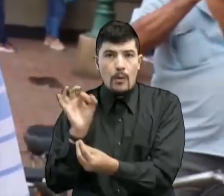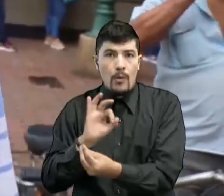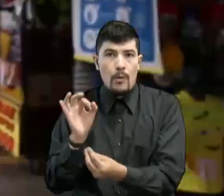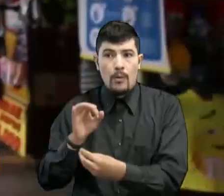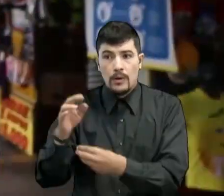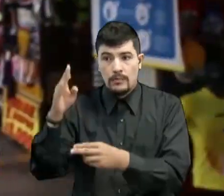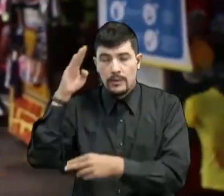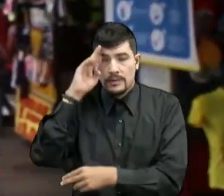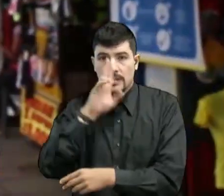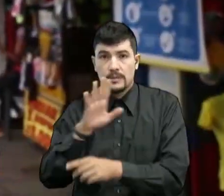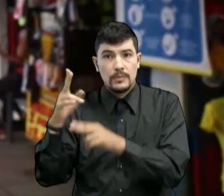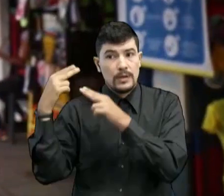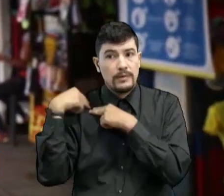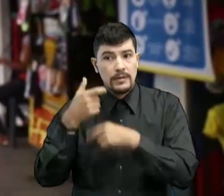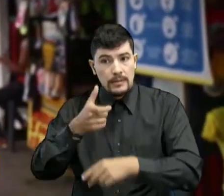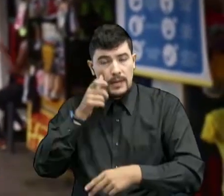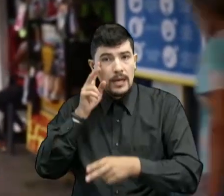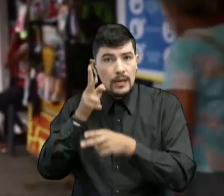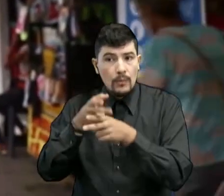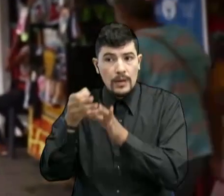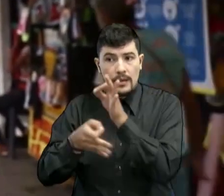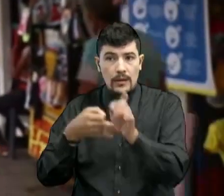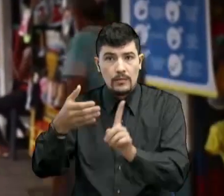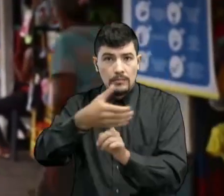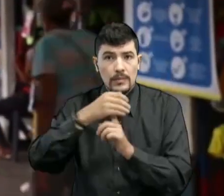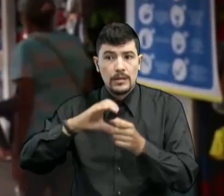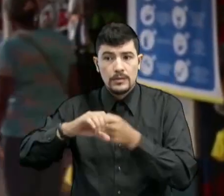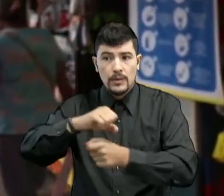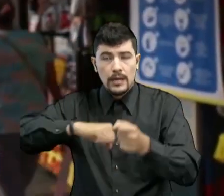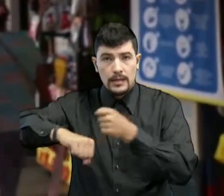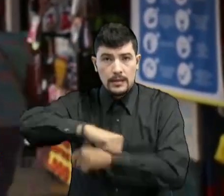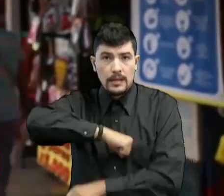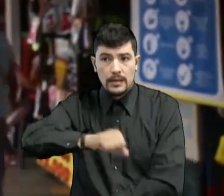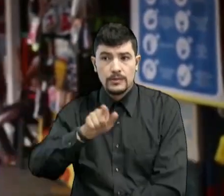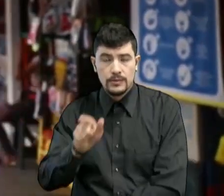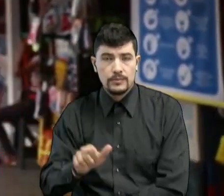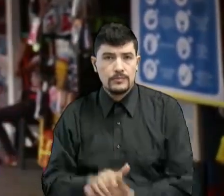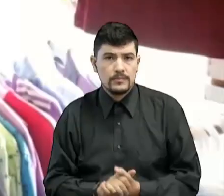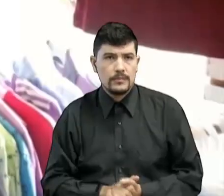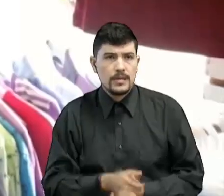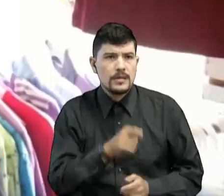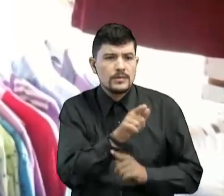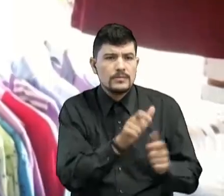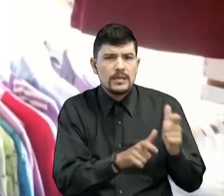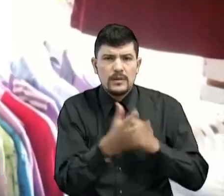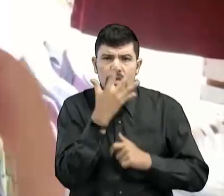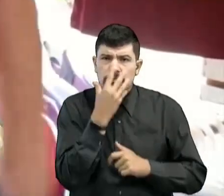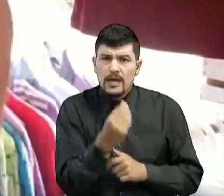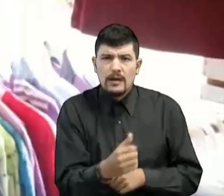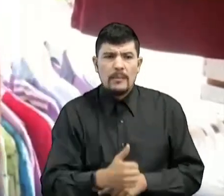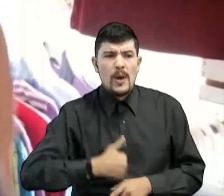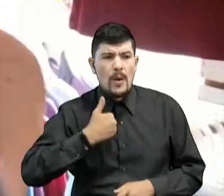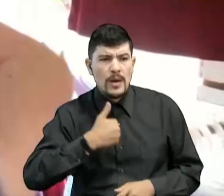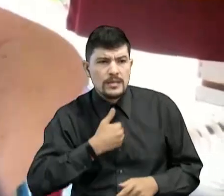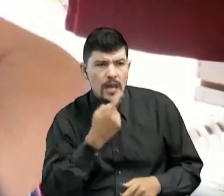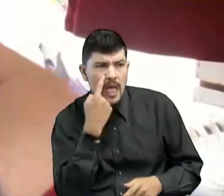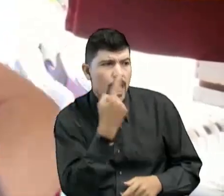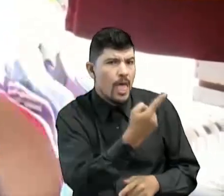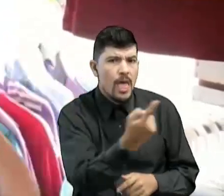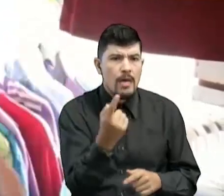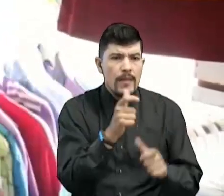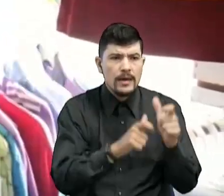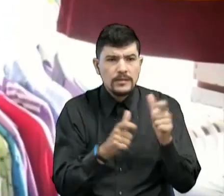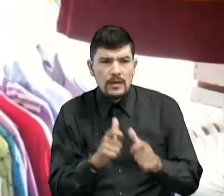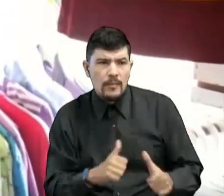el patas. Eran muchos ladrones robando, aprovechando quien da el papayazo para ir para robarlo. Dios quiera que haya más seguridad,